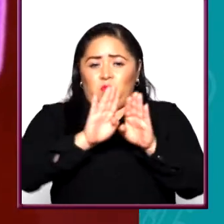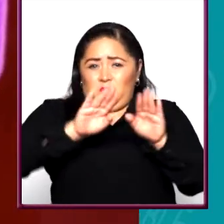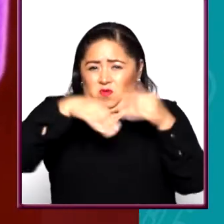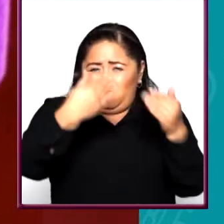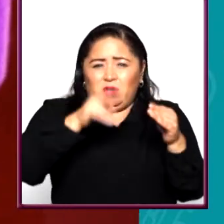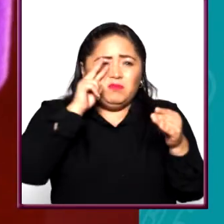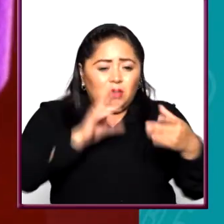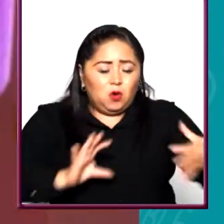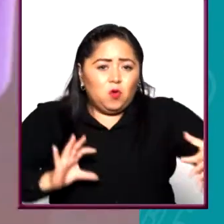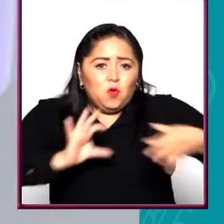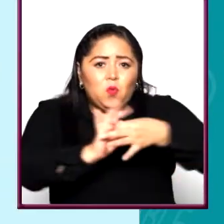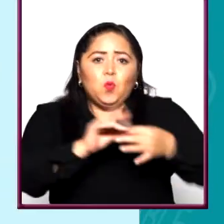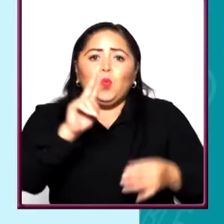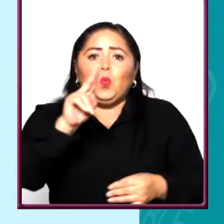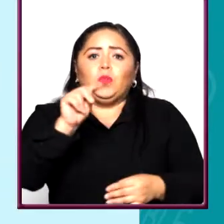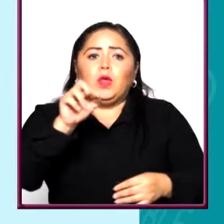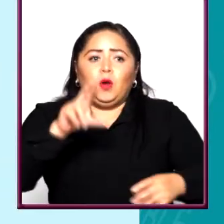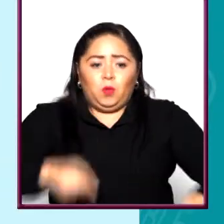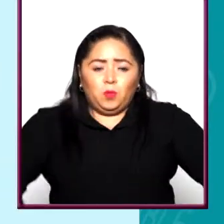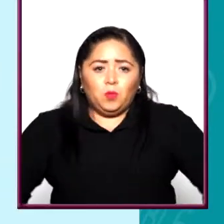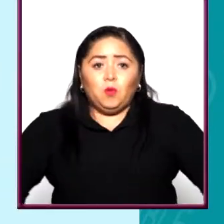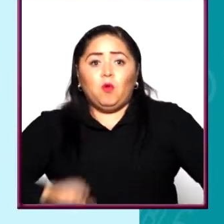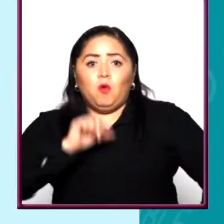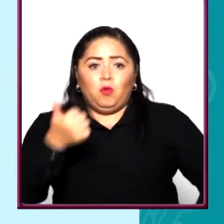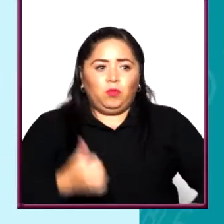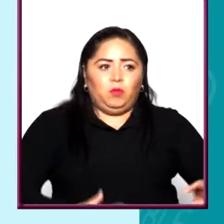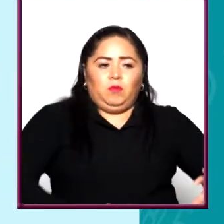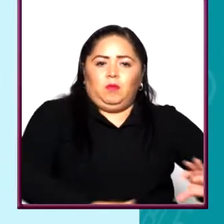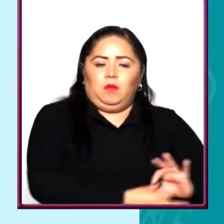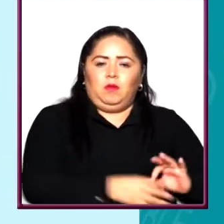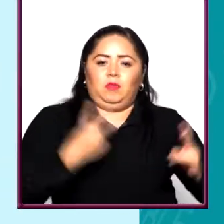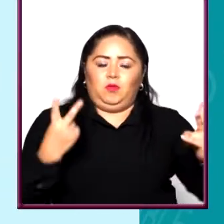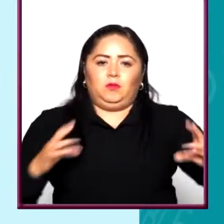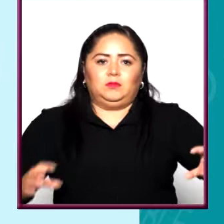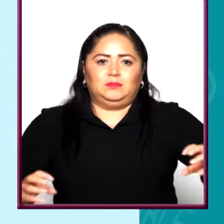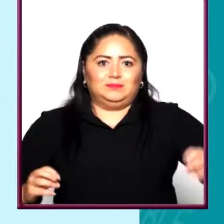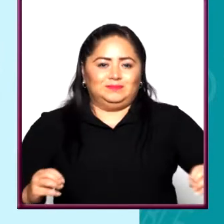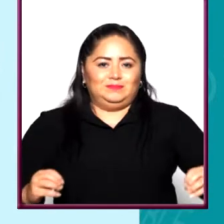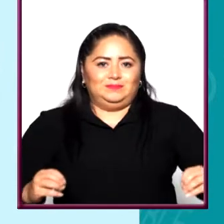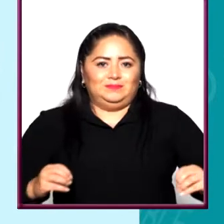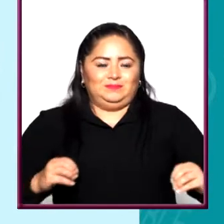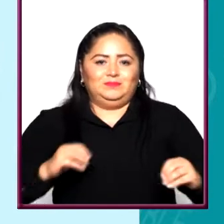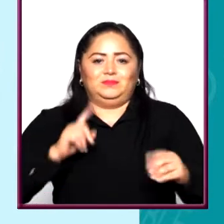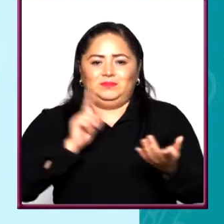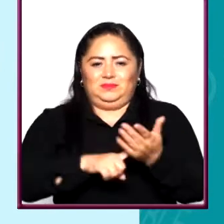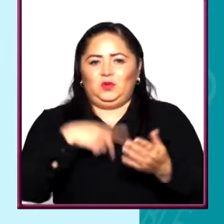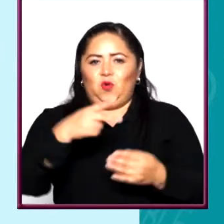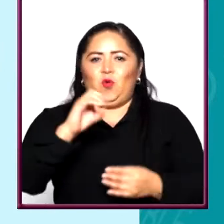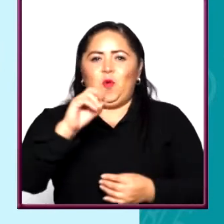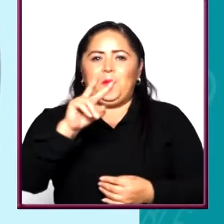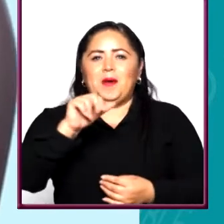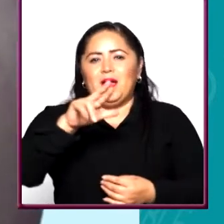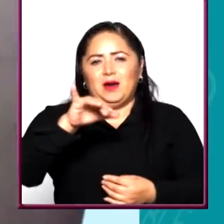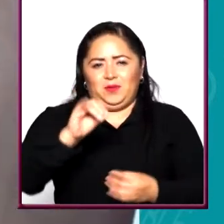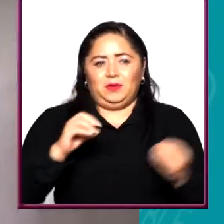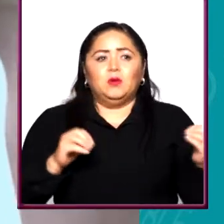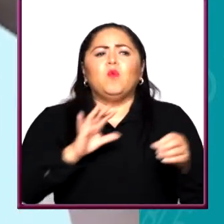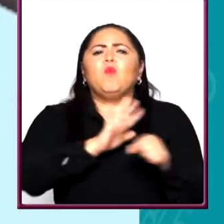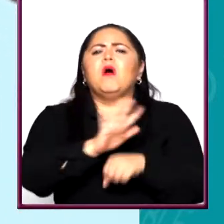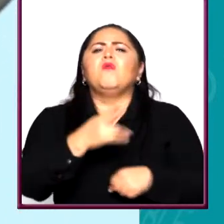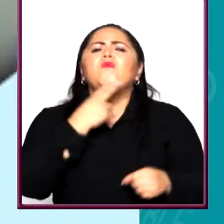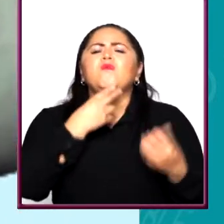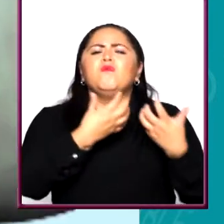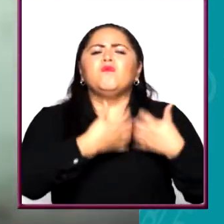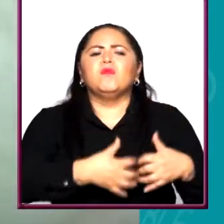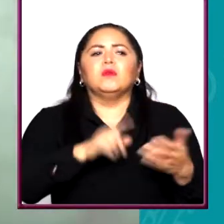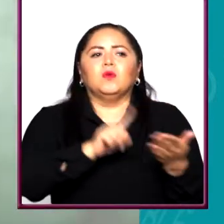Uno de sus extremos se conecta al útero y el otro termina en las fimbrias, que se localizan a escasa distancia del ovario.